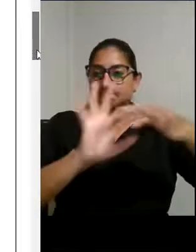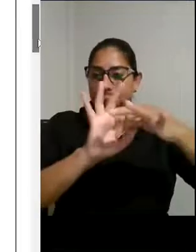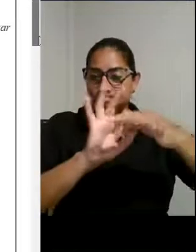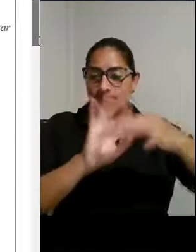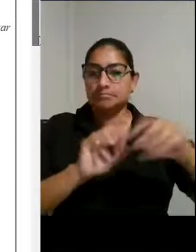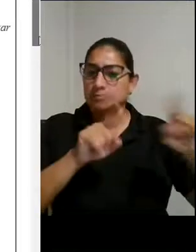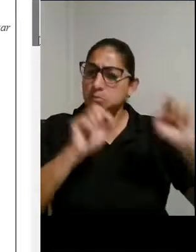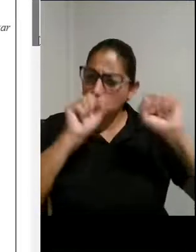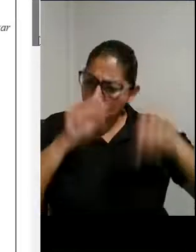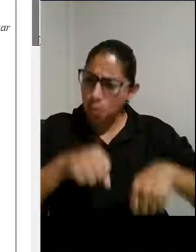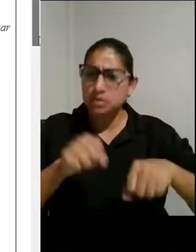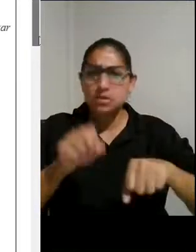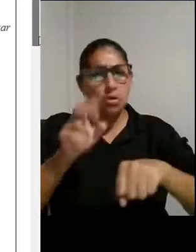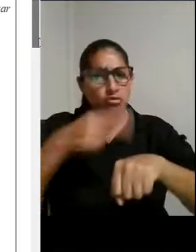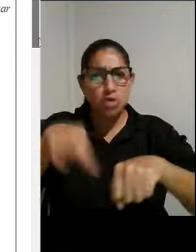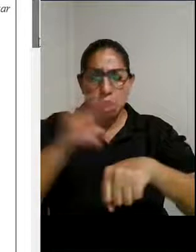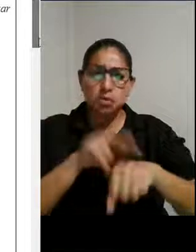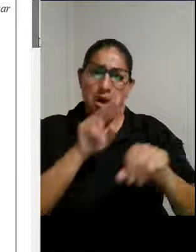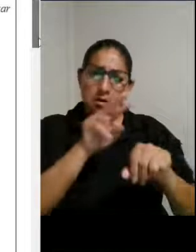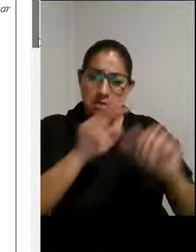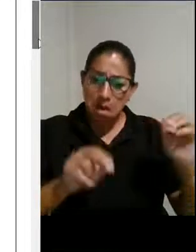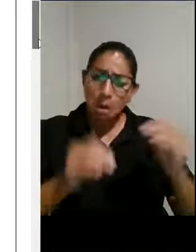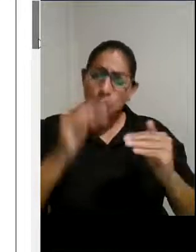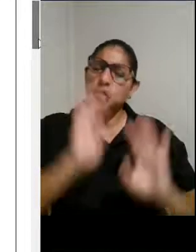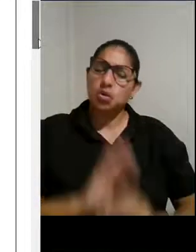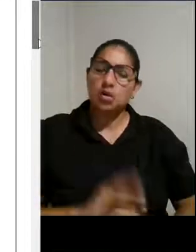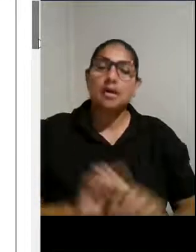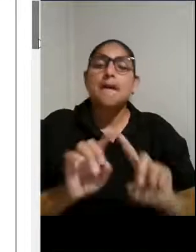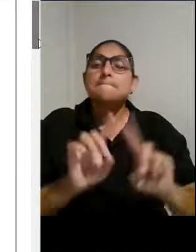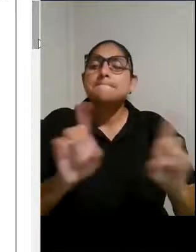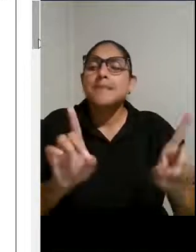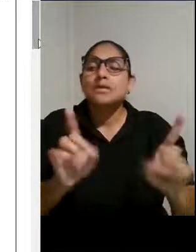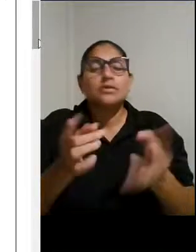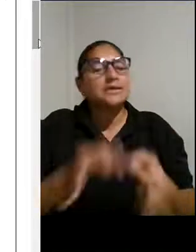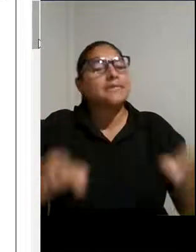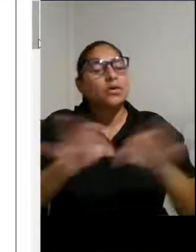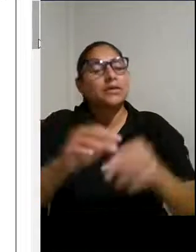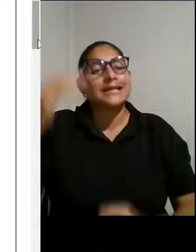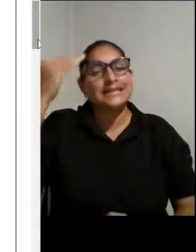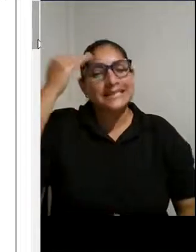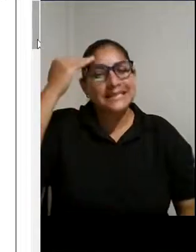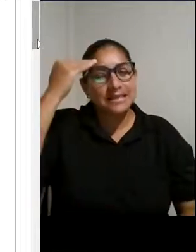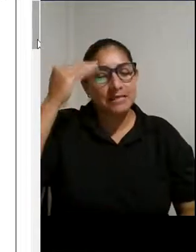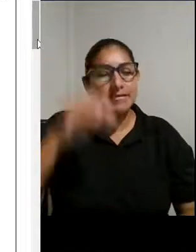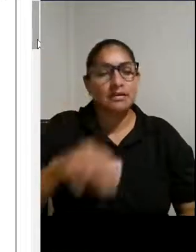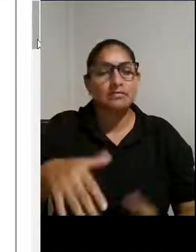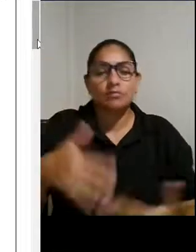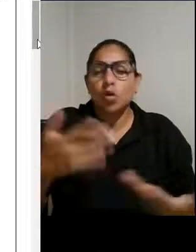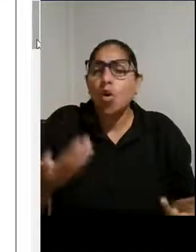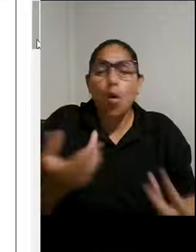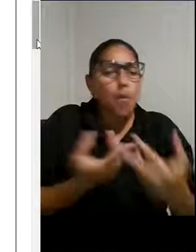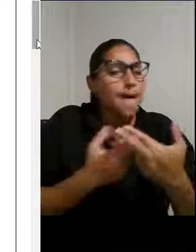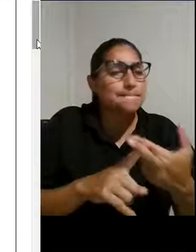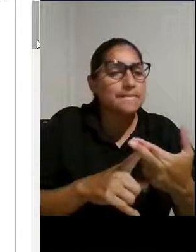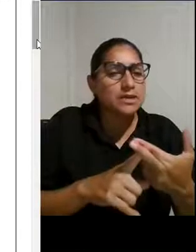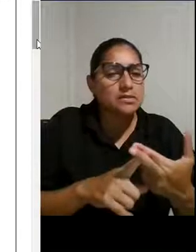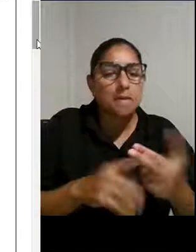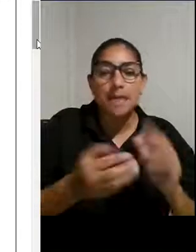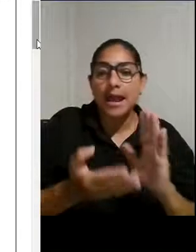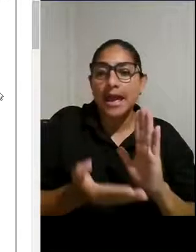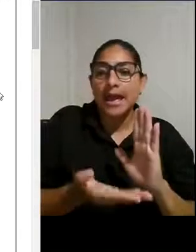podría ser natural para ustedes, ¿verdad? Pero es necesario entenderlo para lo que sigue, que es todo el análisis de